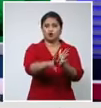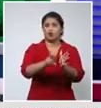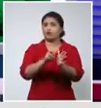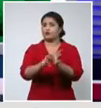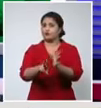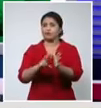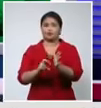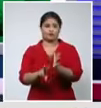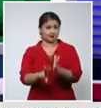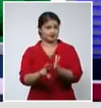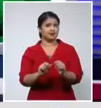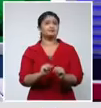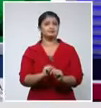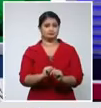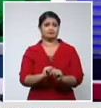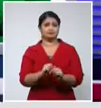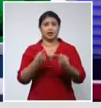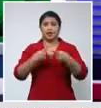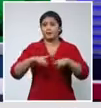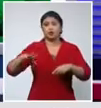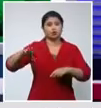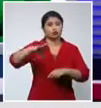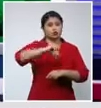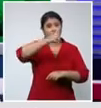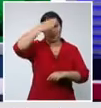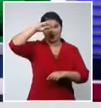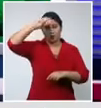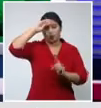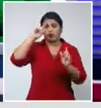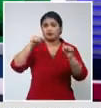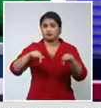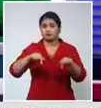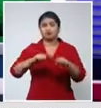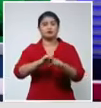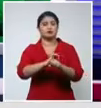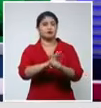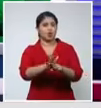pero transmisión en toda Cuba. El